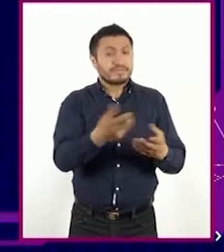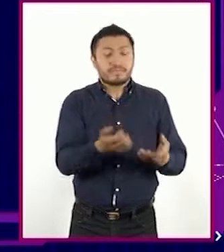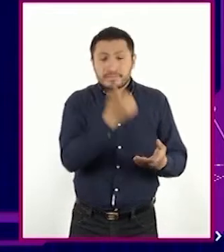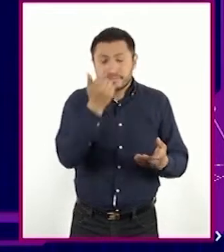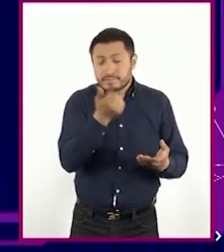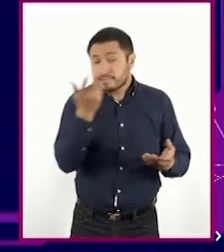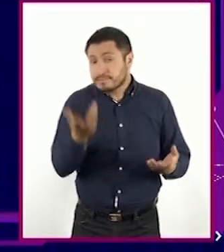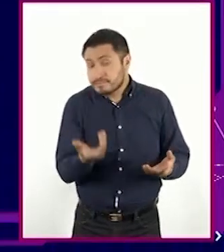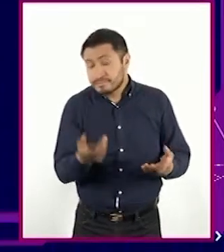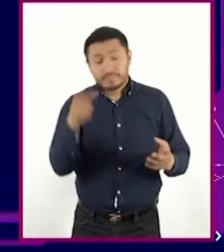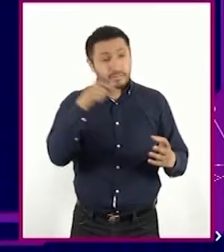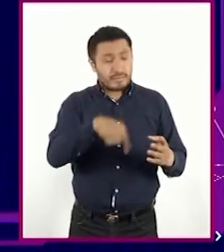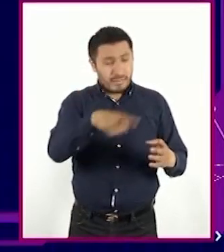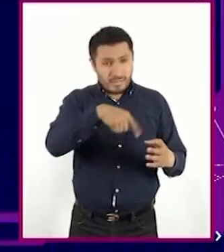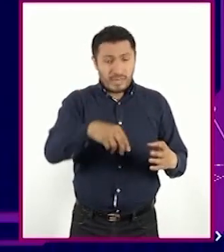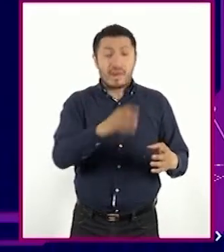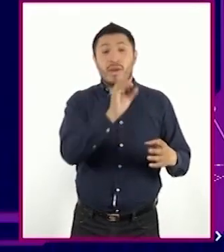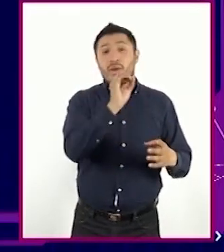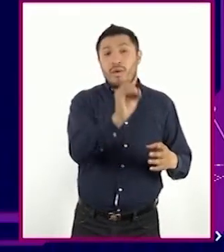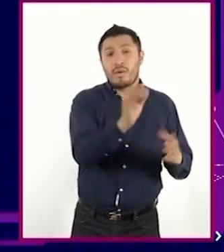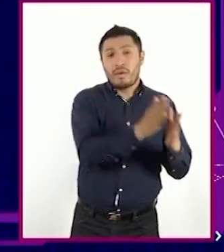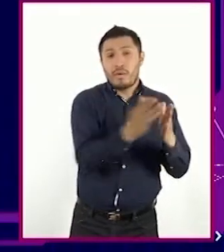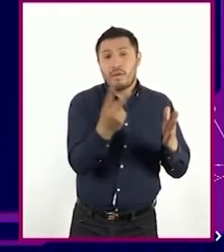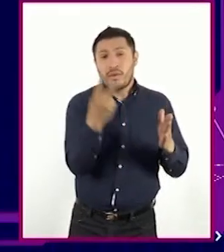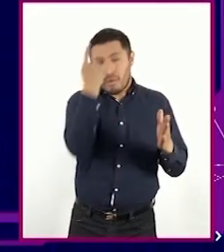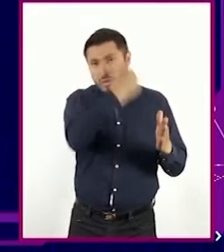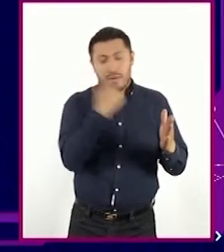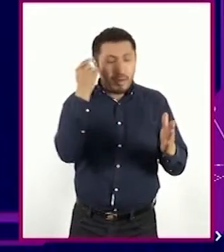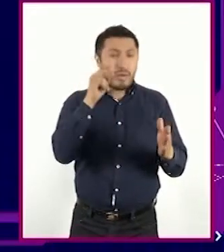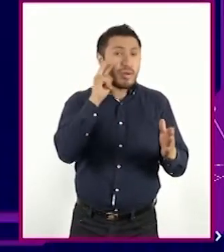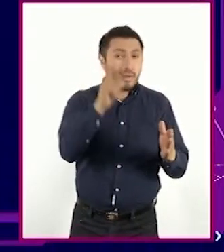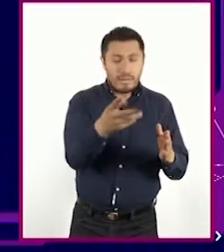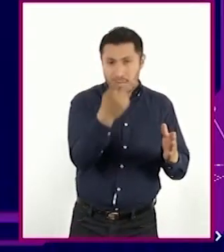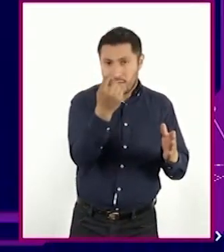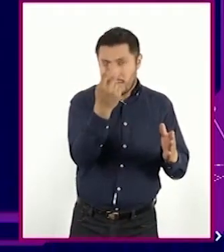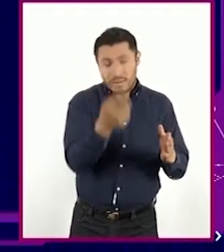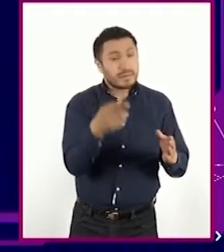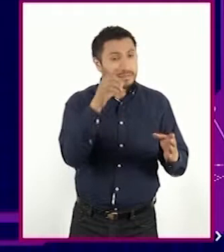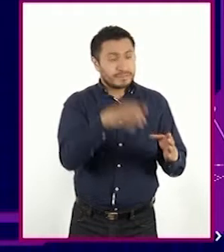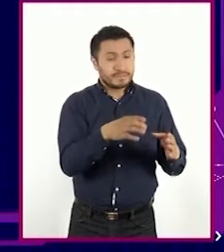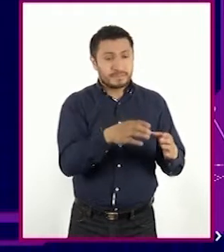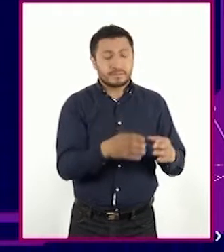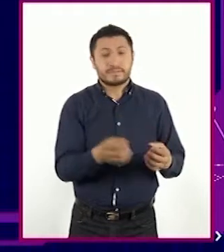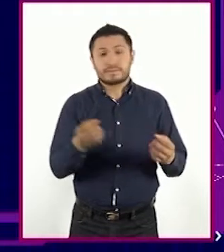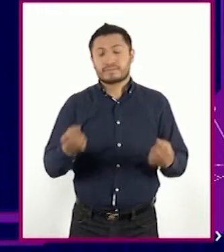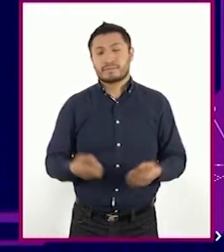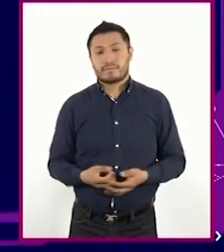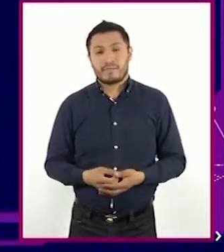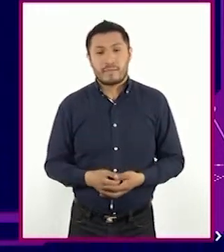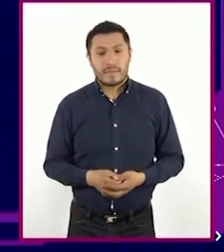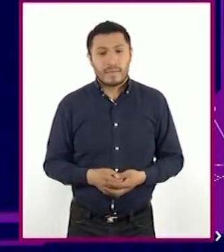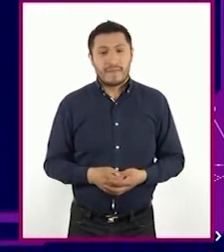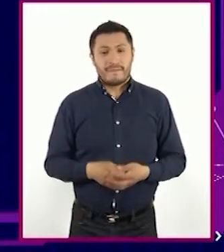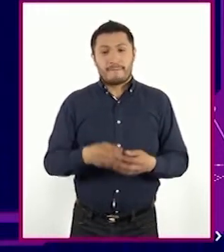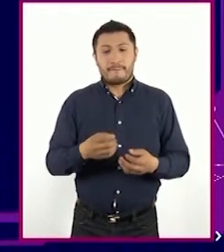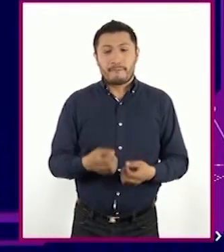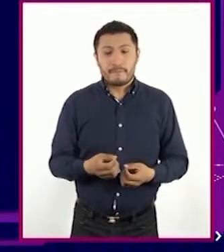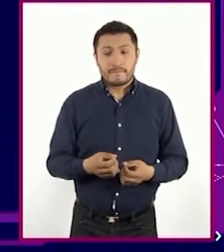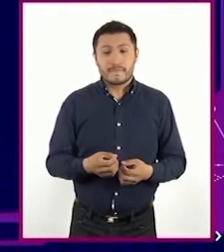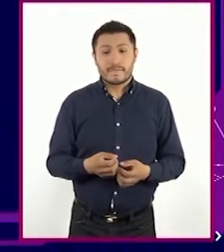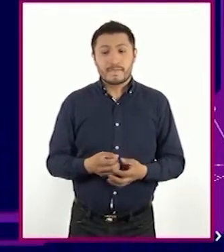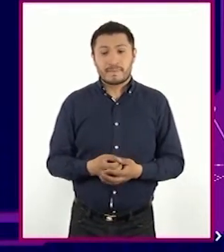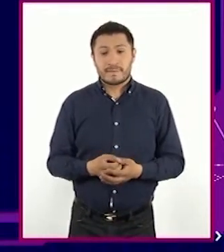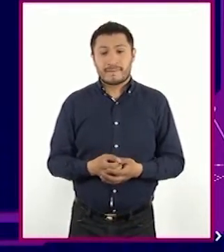los alumnos que ven de 0 a 2 horas de televisión. ¿Cuántas horas al día ve televisión el último